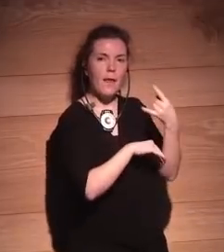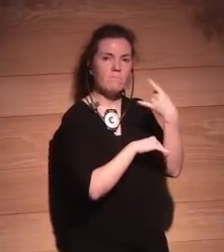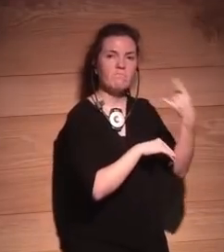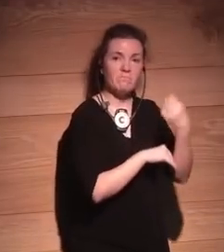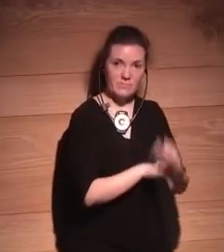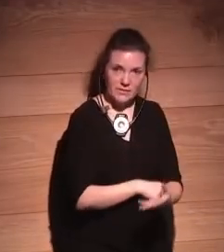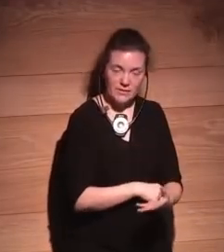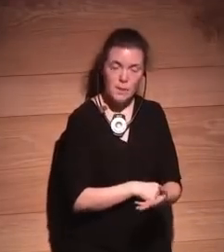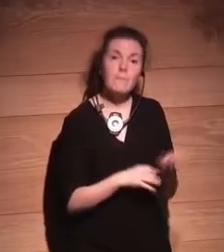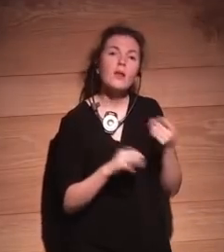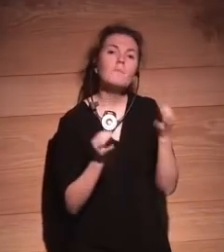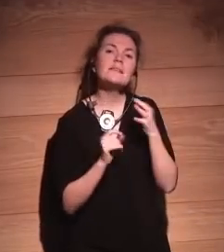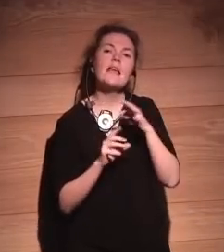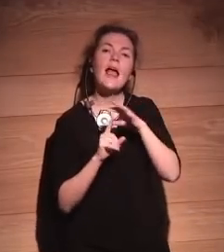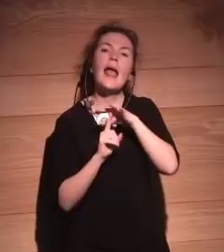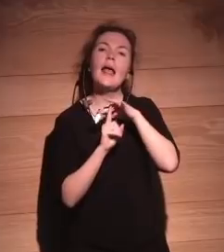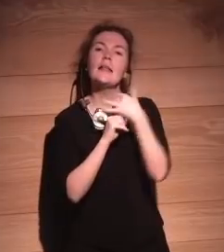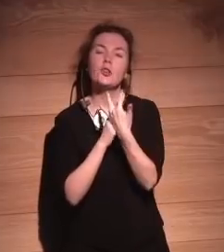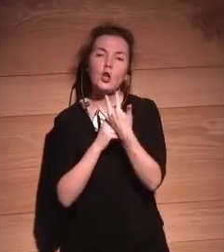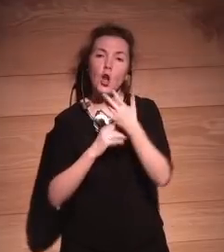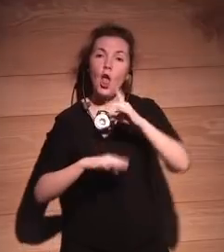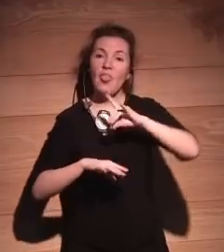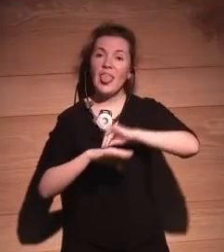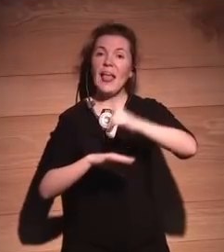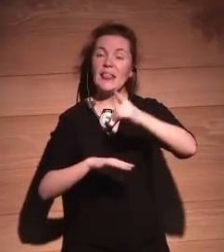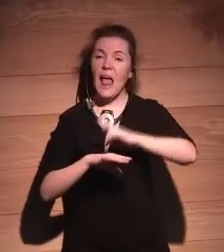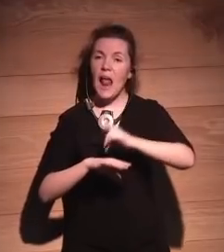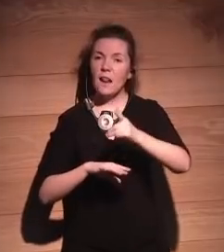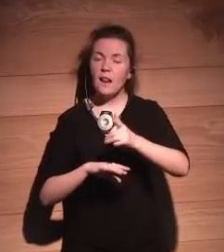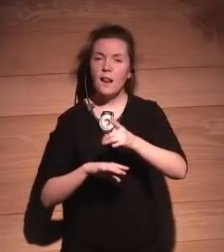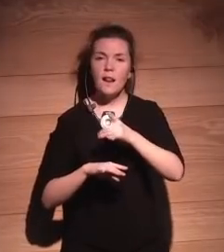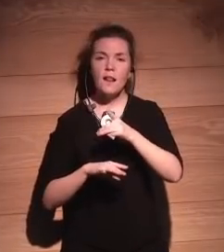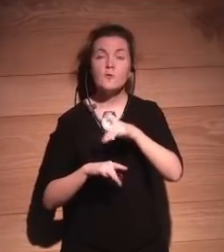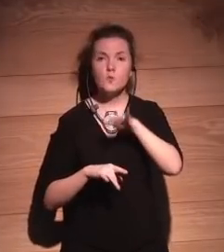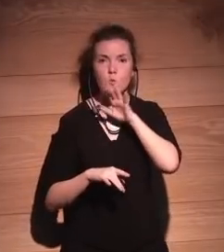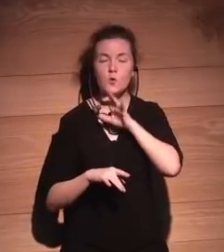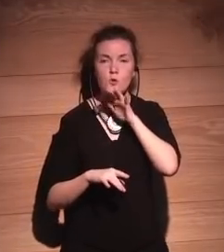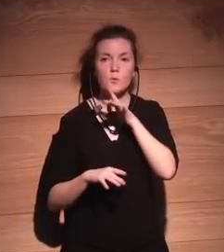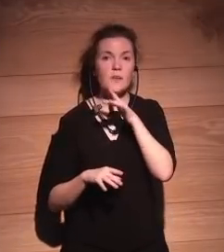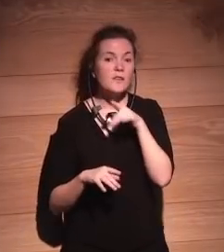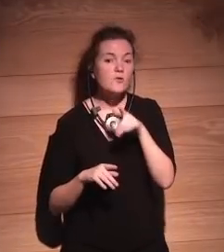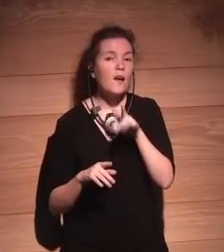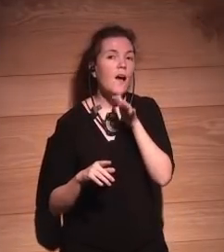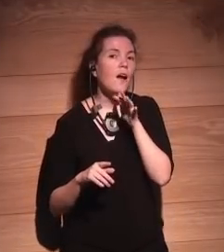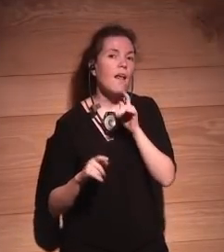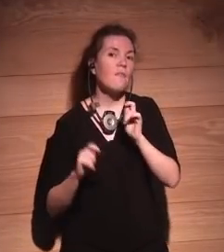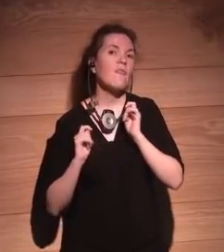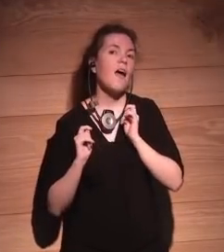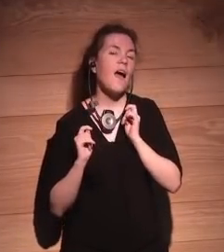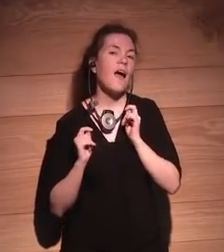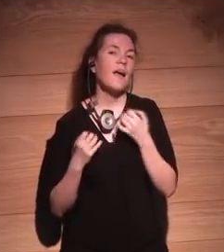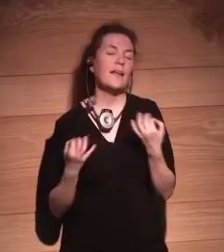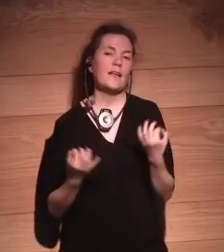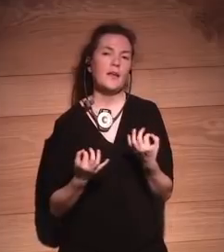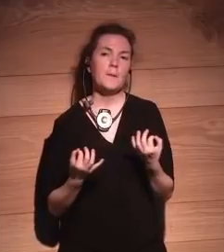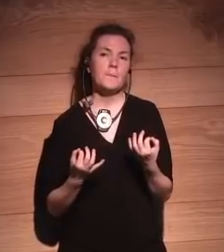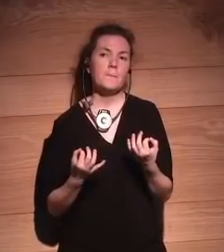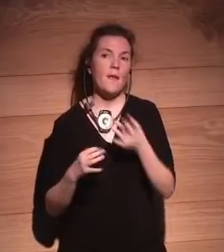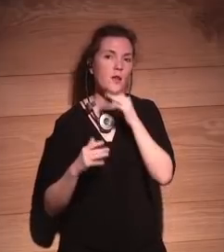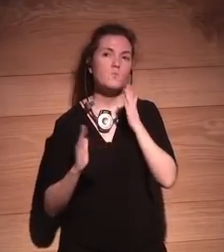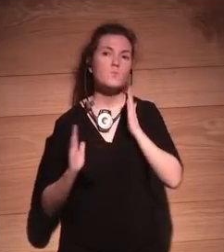entorno digital, curiosamente, pese a todo lo que estamos diciendo, lo que donde nos está situando es precisamente